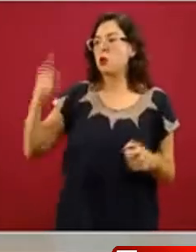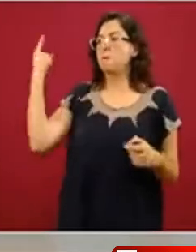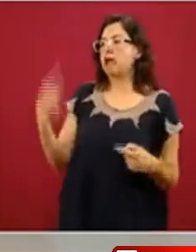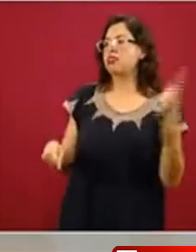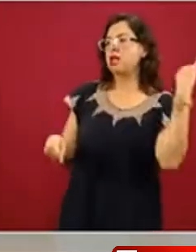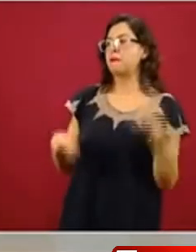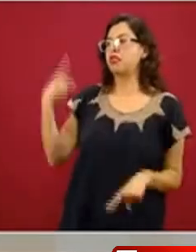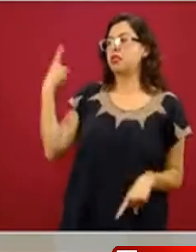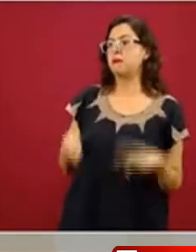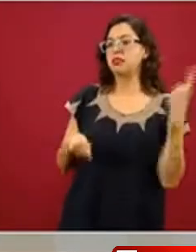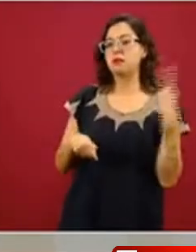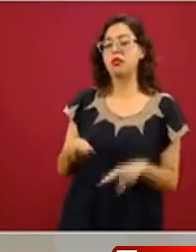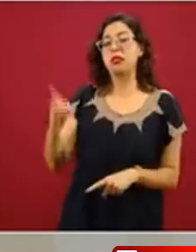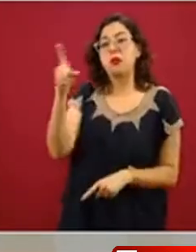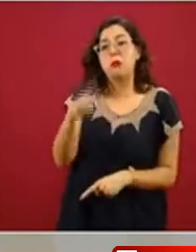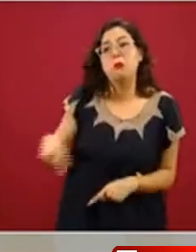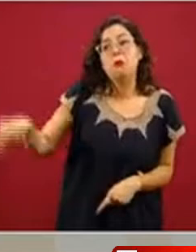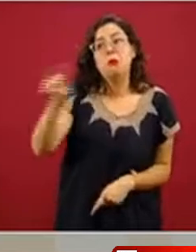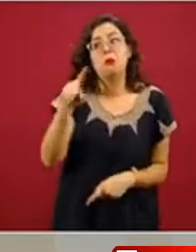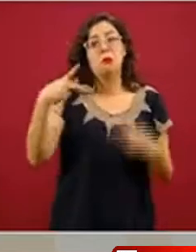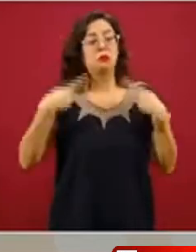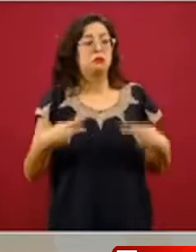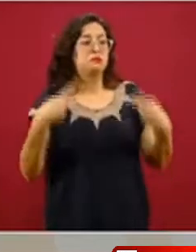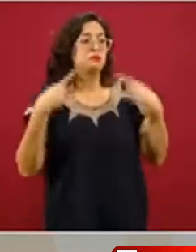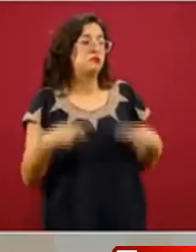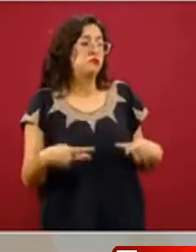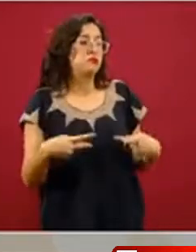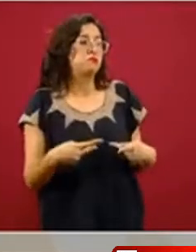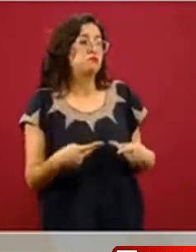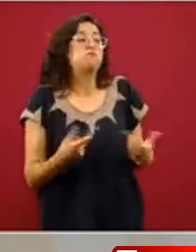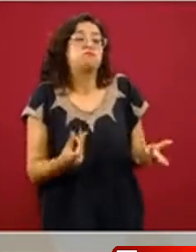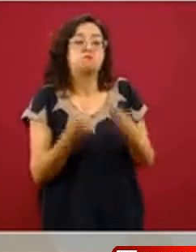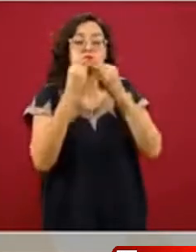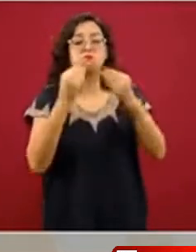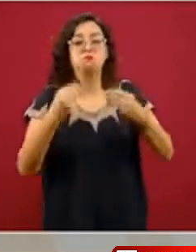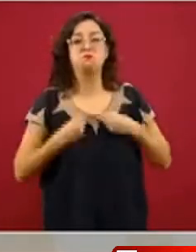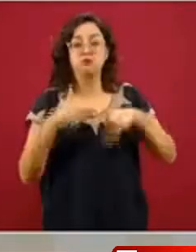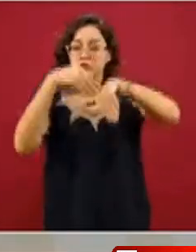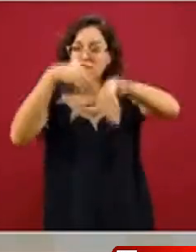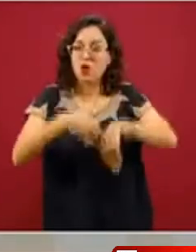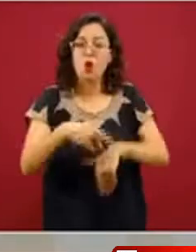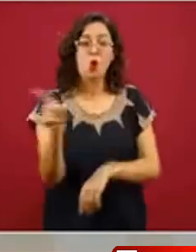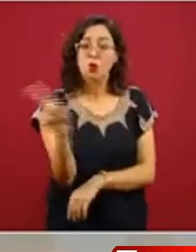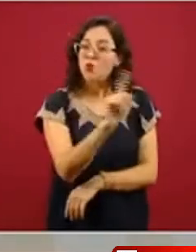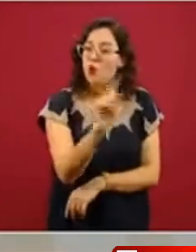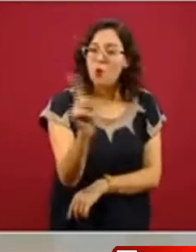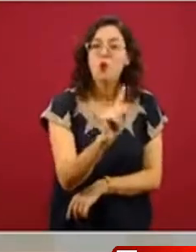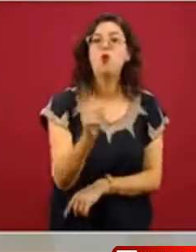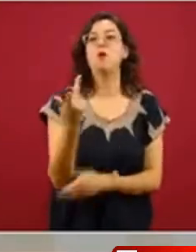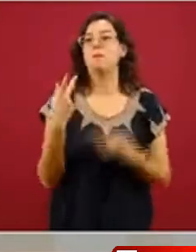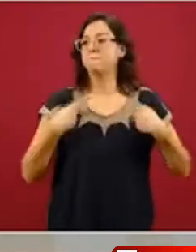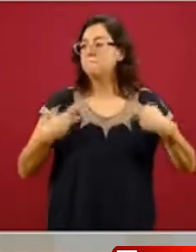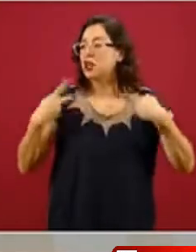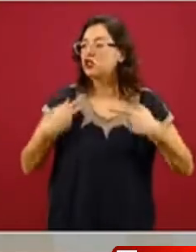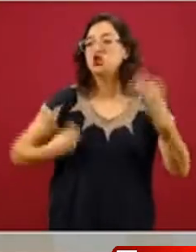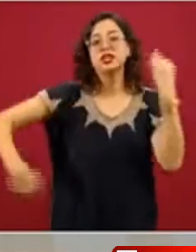sociedad pasivamente adopte lineamientos tajantes. La sociedad, todas